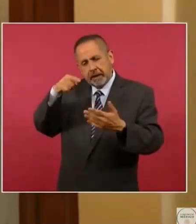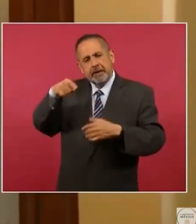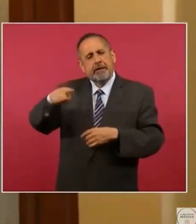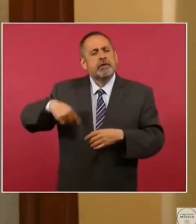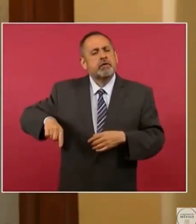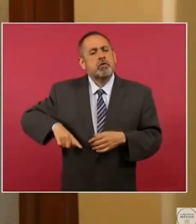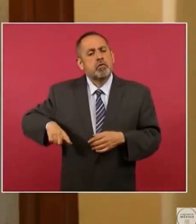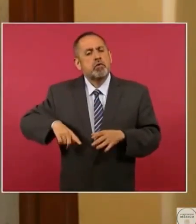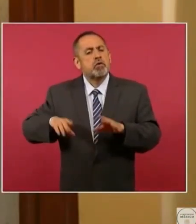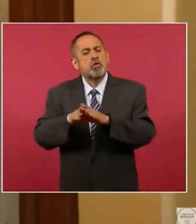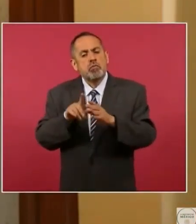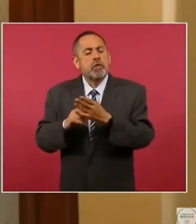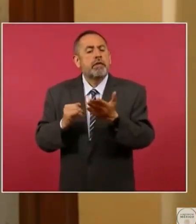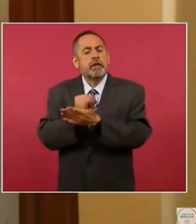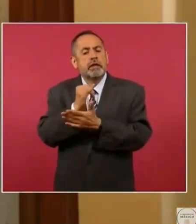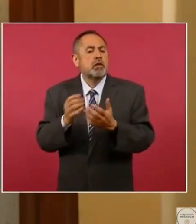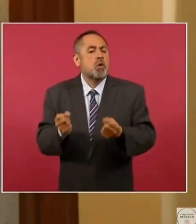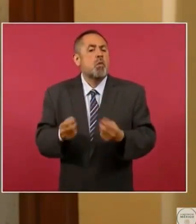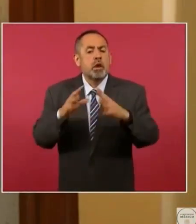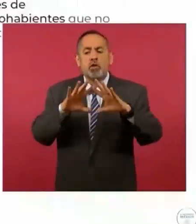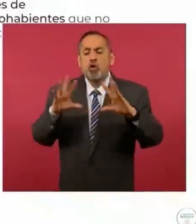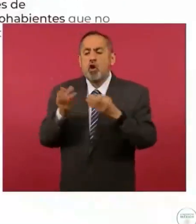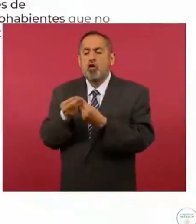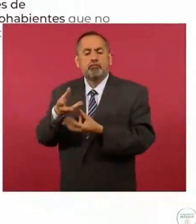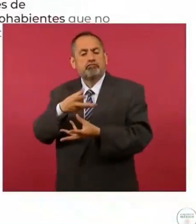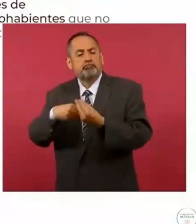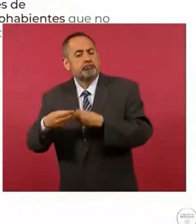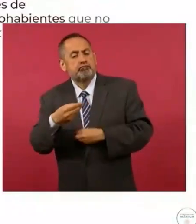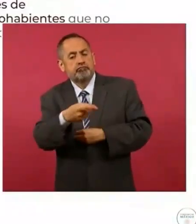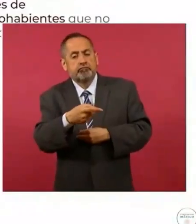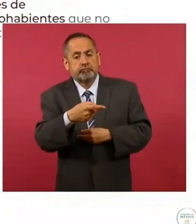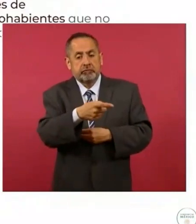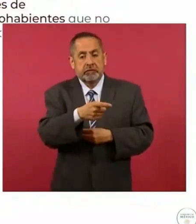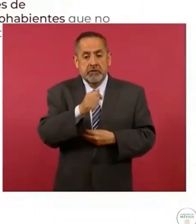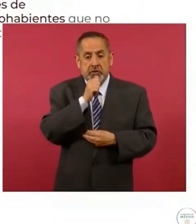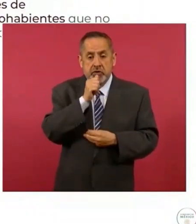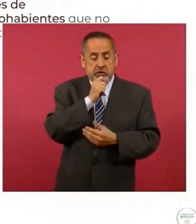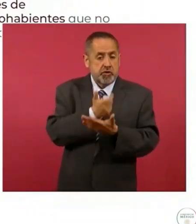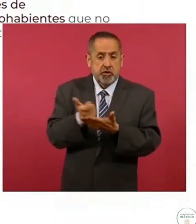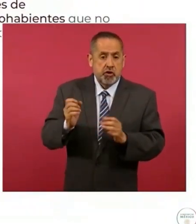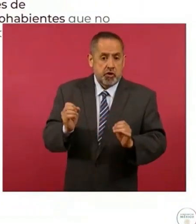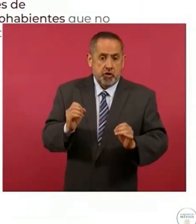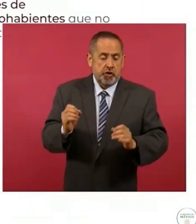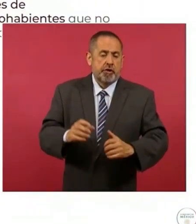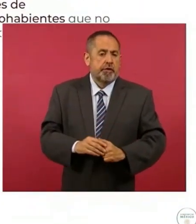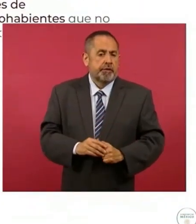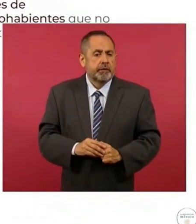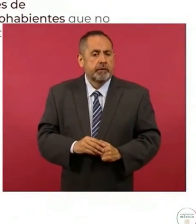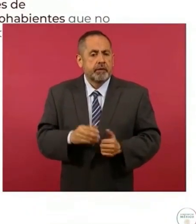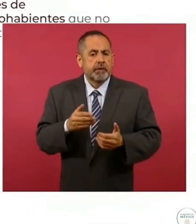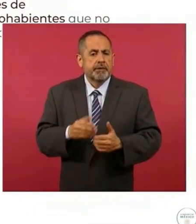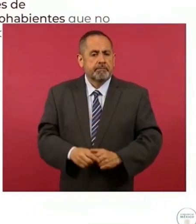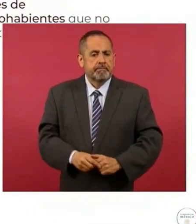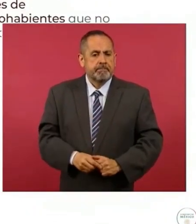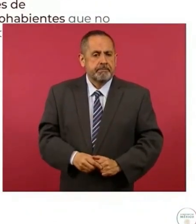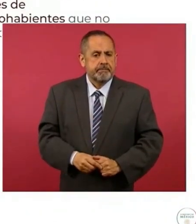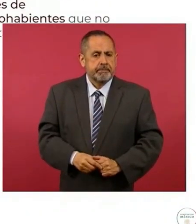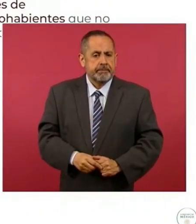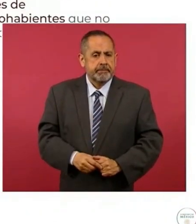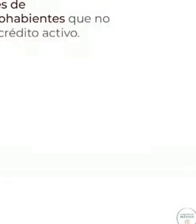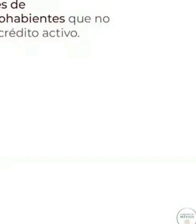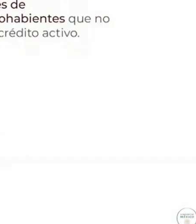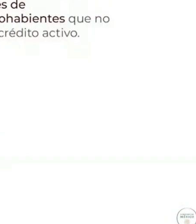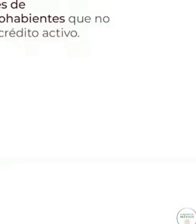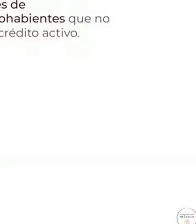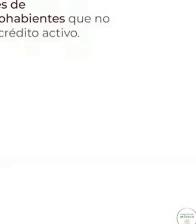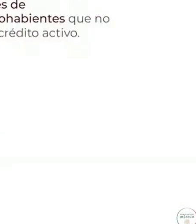gobierno, decide cuánto remunerar a quienes no han sacado un crédito. Este año se decidió repartir 125 mil